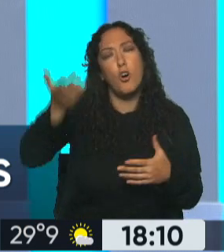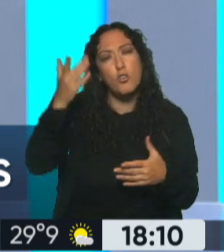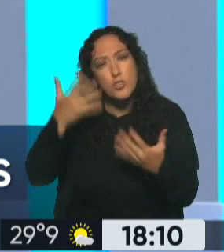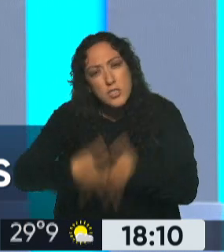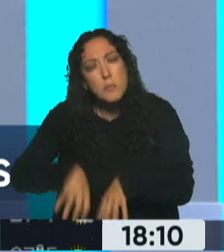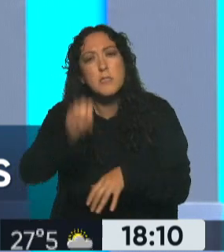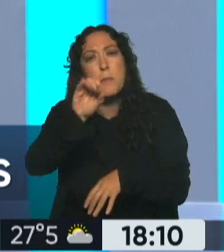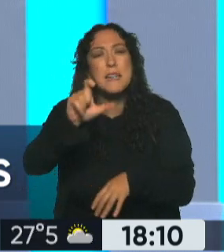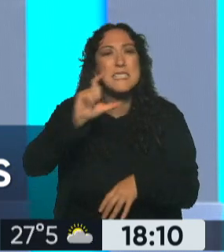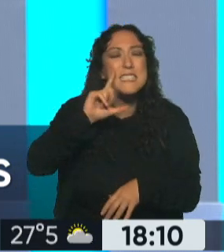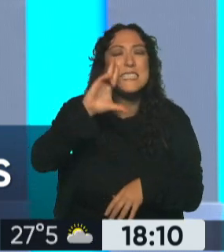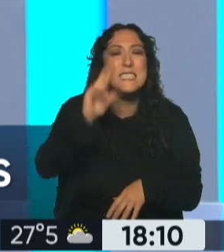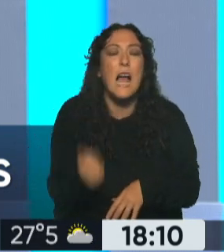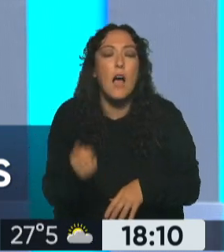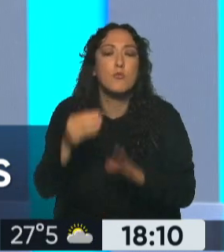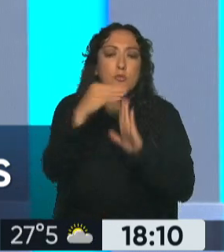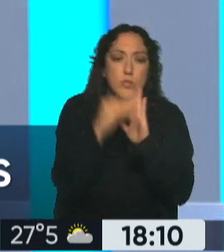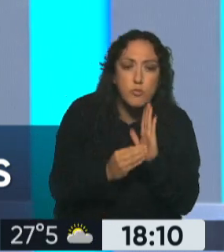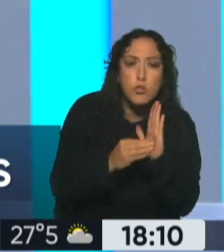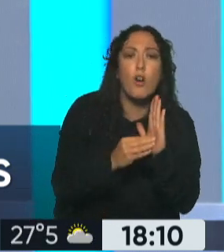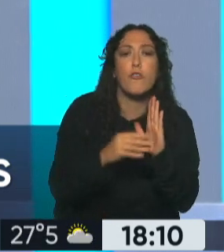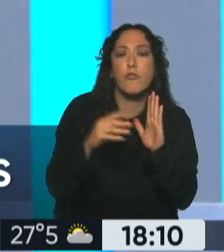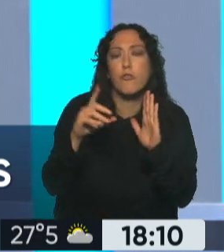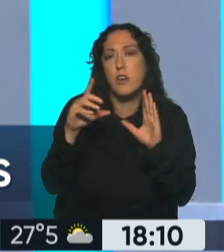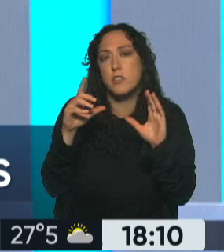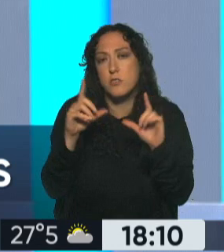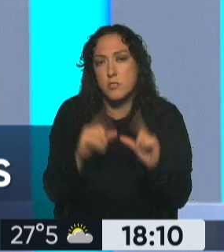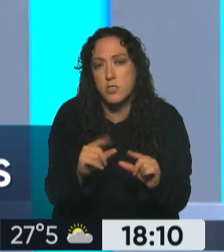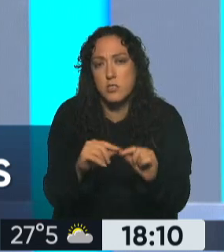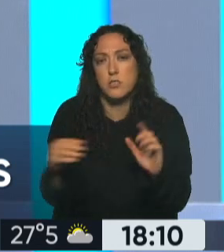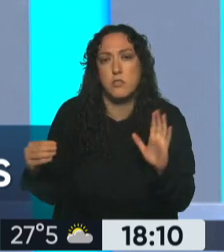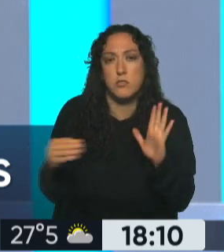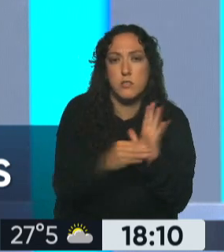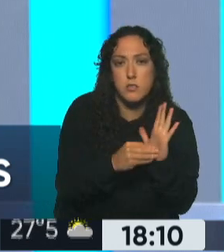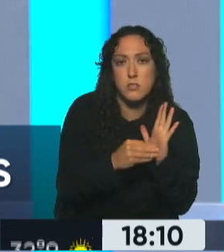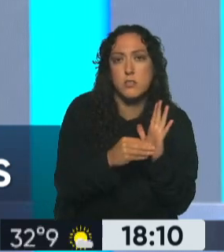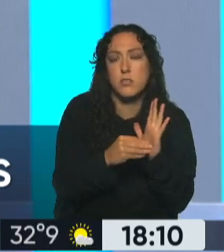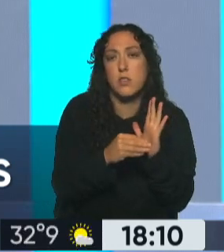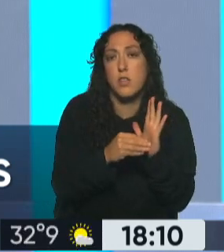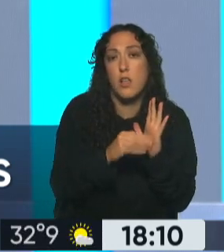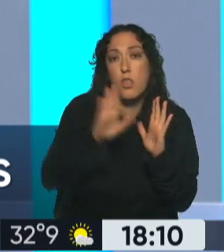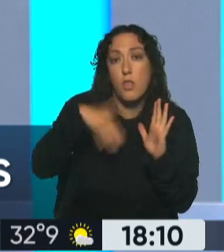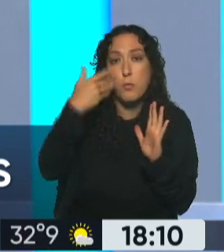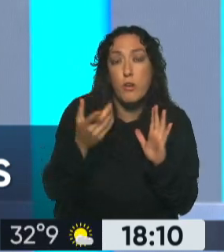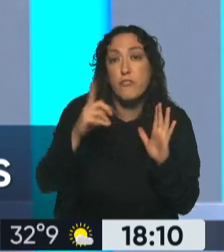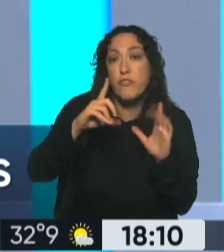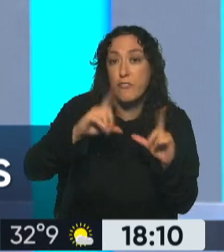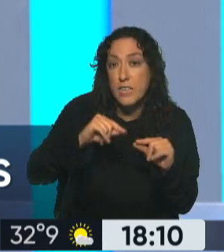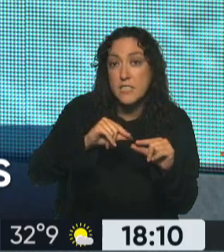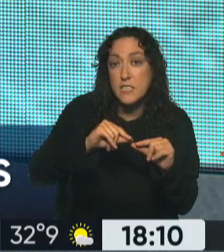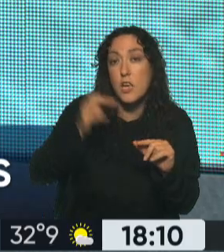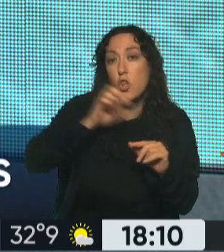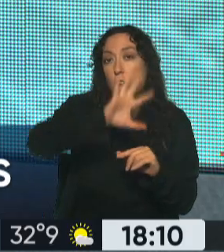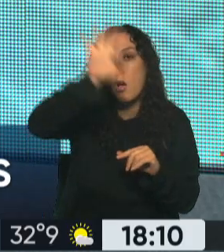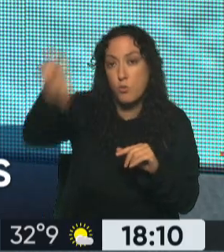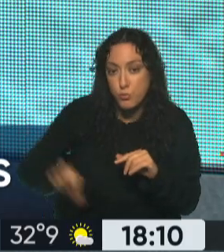cual vos inscribí te daban la fecha para poder eh importar Y te decían En qué fecha posterior ibas a poder retirar los dólares del Banco Central